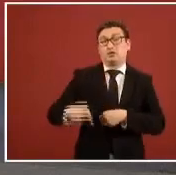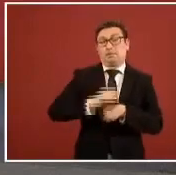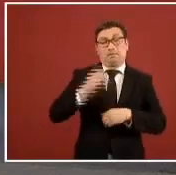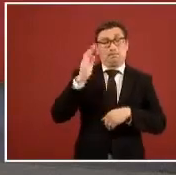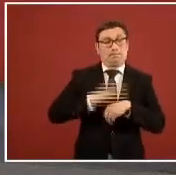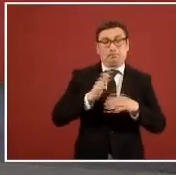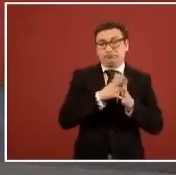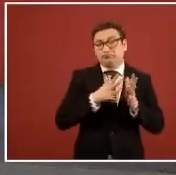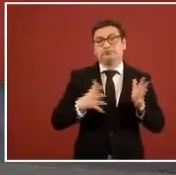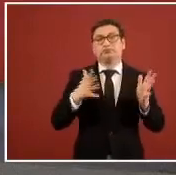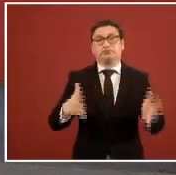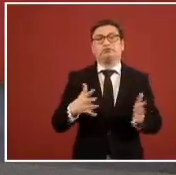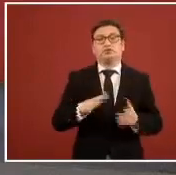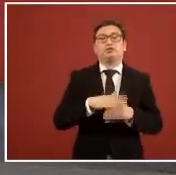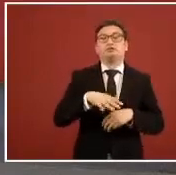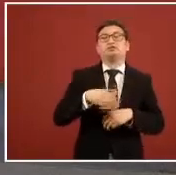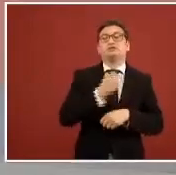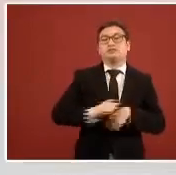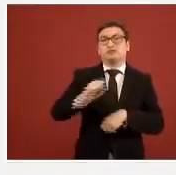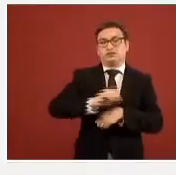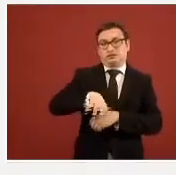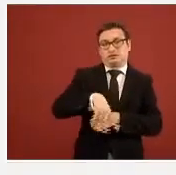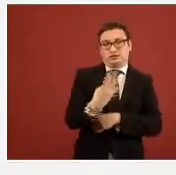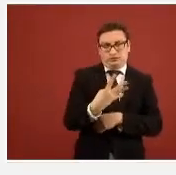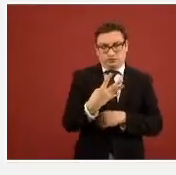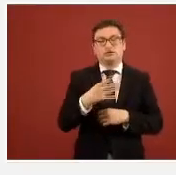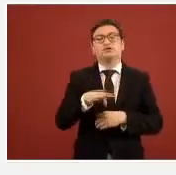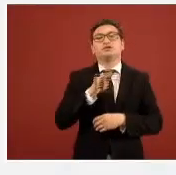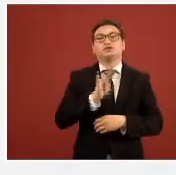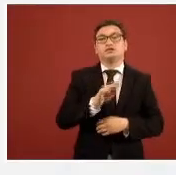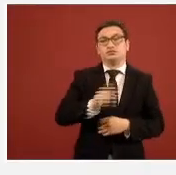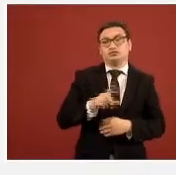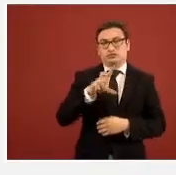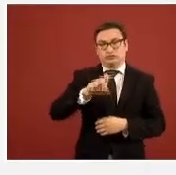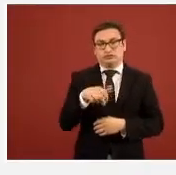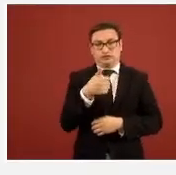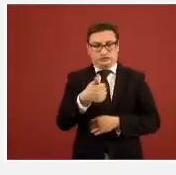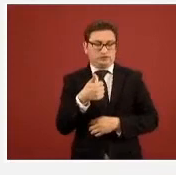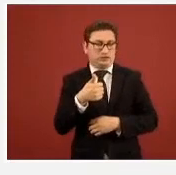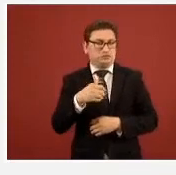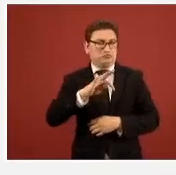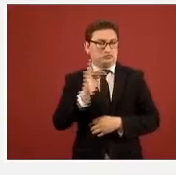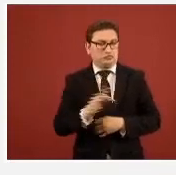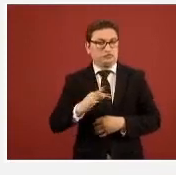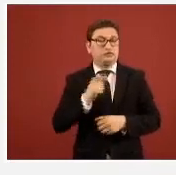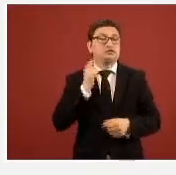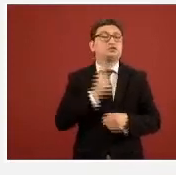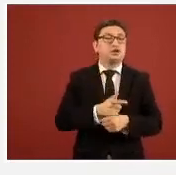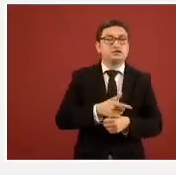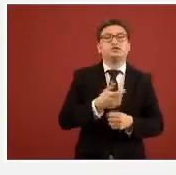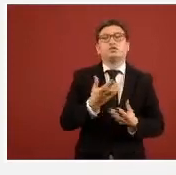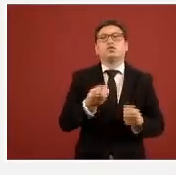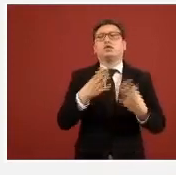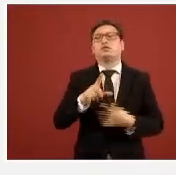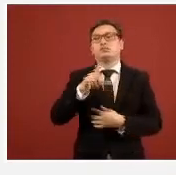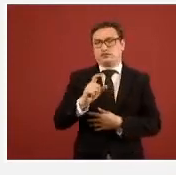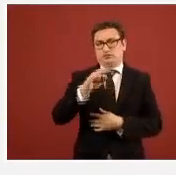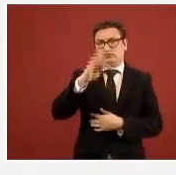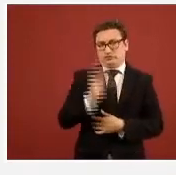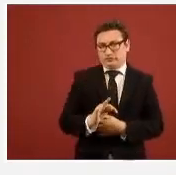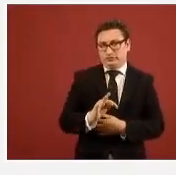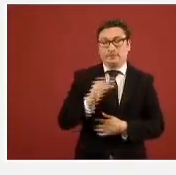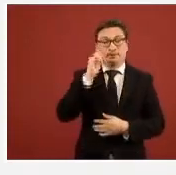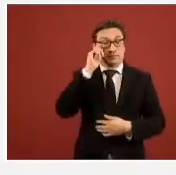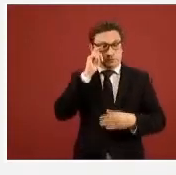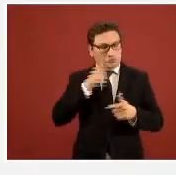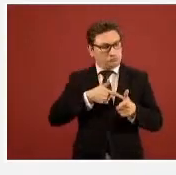tuvo fue la semana 14 con un 19.36, estábamos hablando de un porcentaje de positividad de un 20%, y este